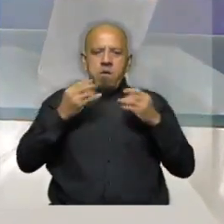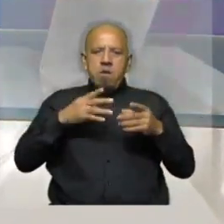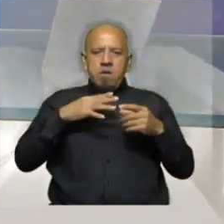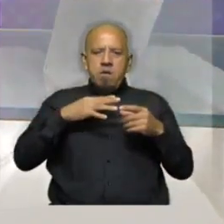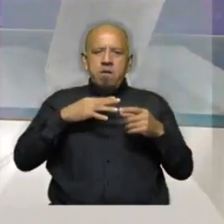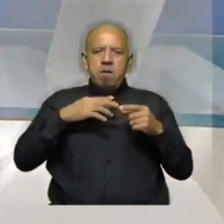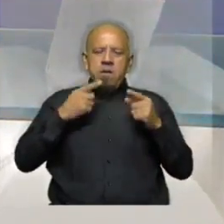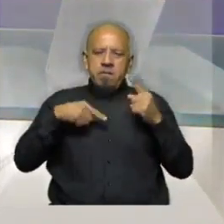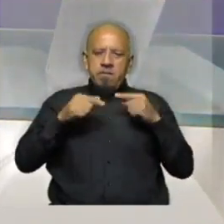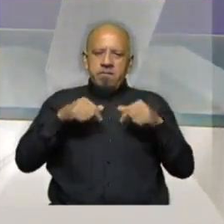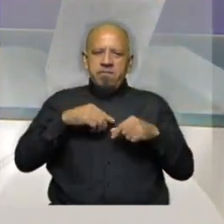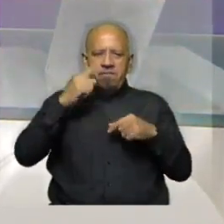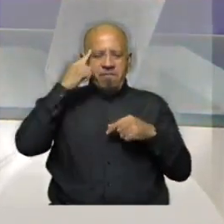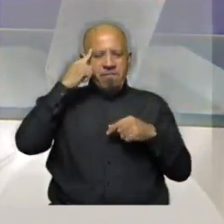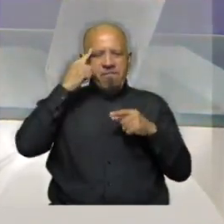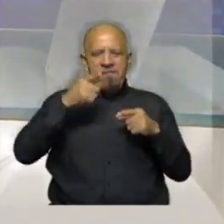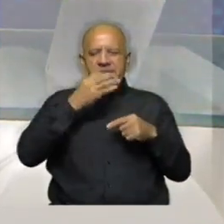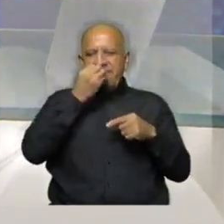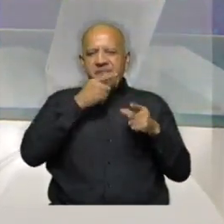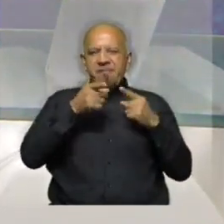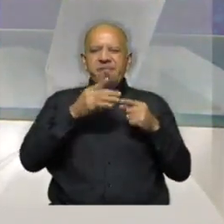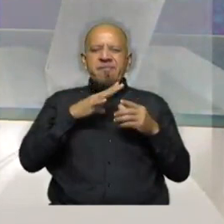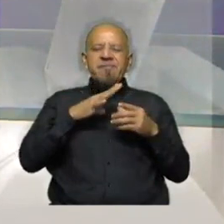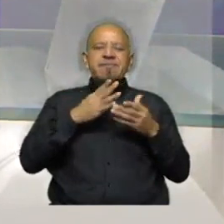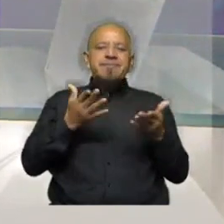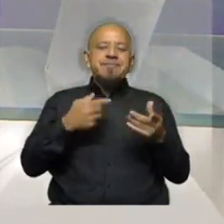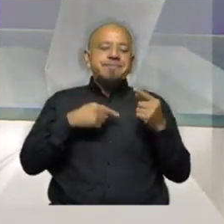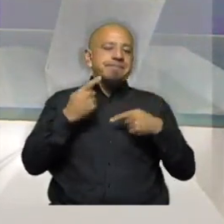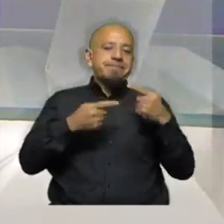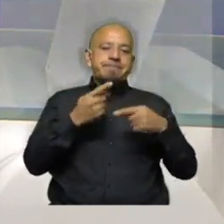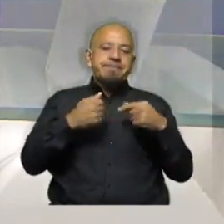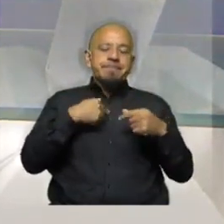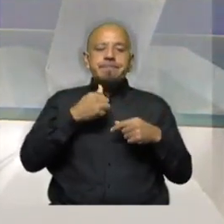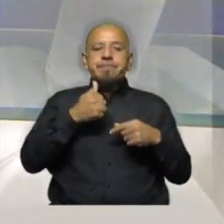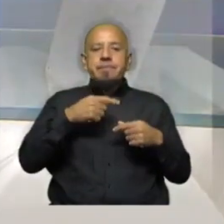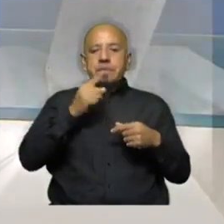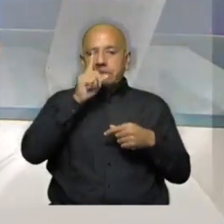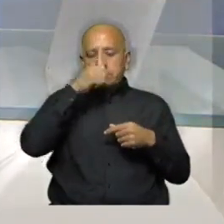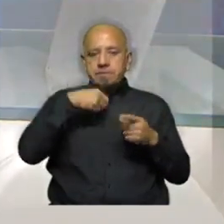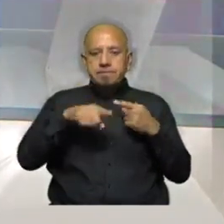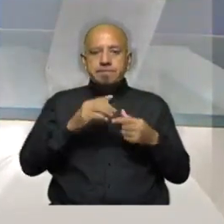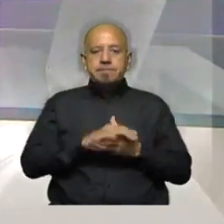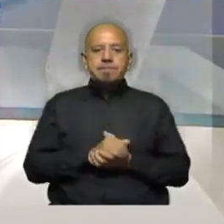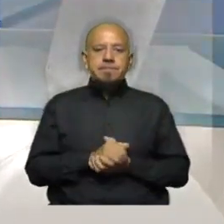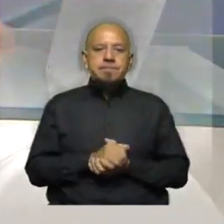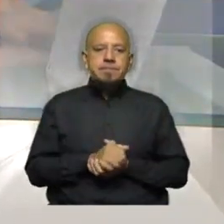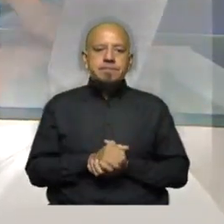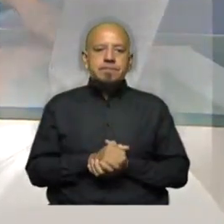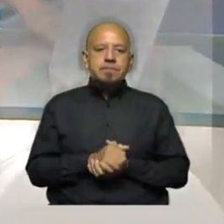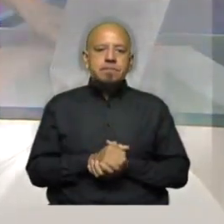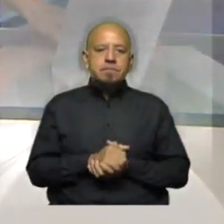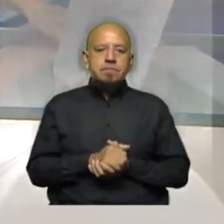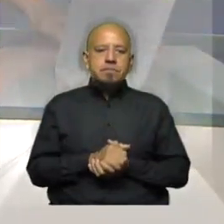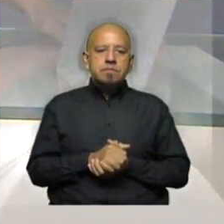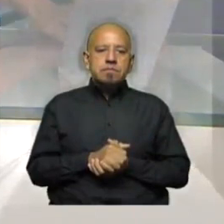que estas instancias, ¿no? Está bueno como para seguir conociendo nuestra ciudad. Está divino, sí, obvio. Bueno,